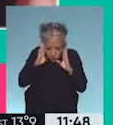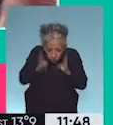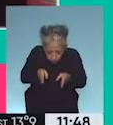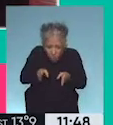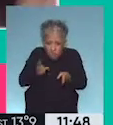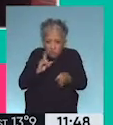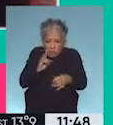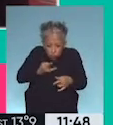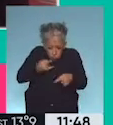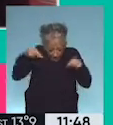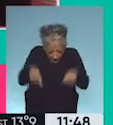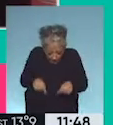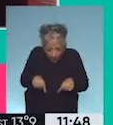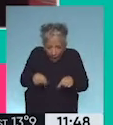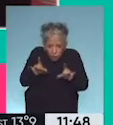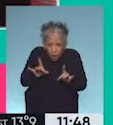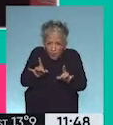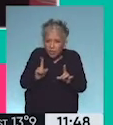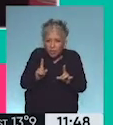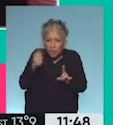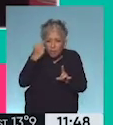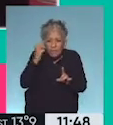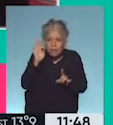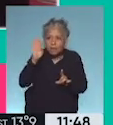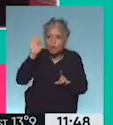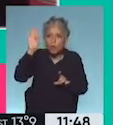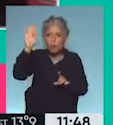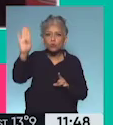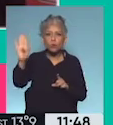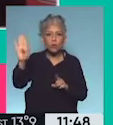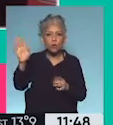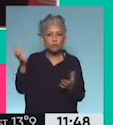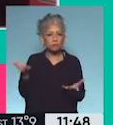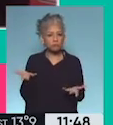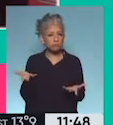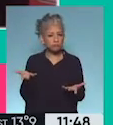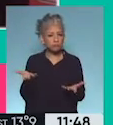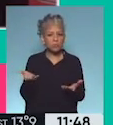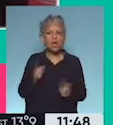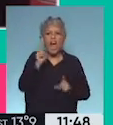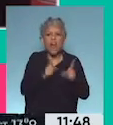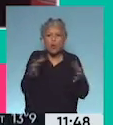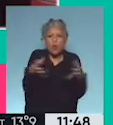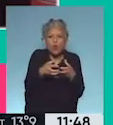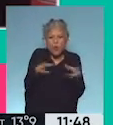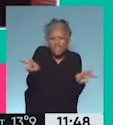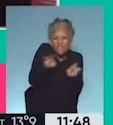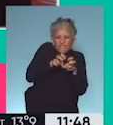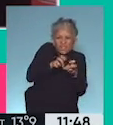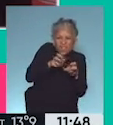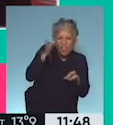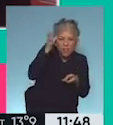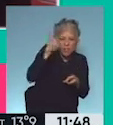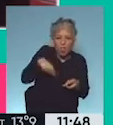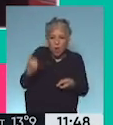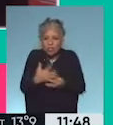momento al problema del mundo, sino a las miserias que implican la ganancia para unos en desmedro de otros, ¿no?